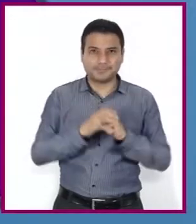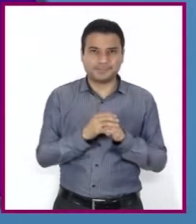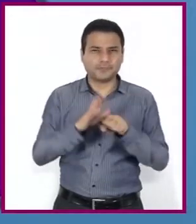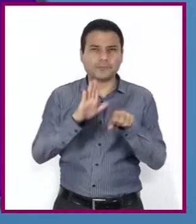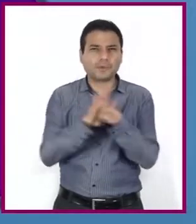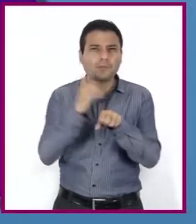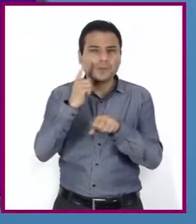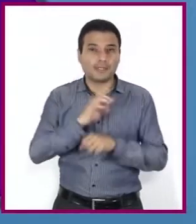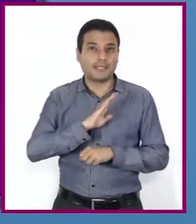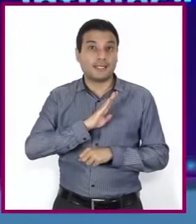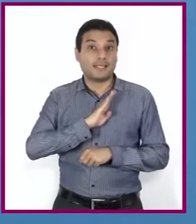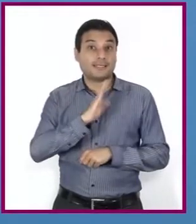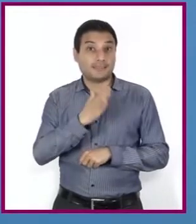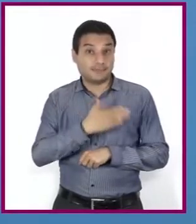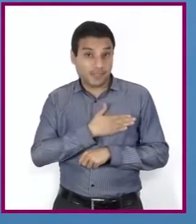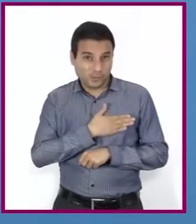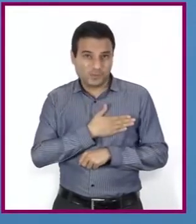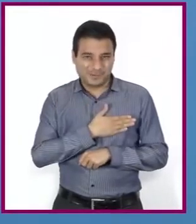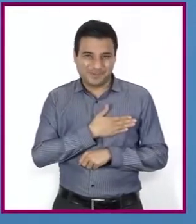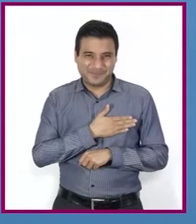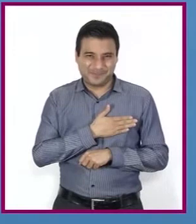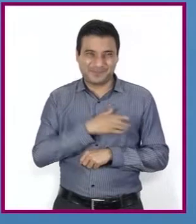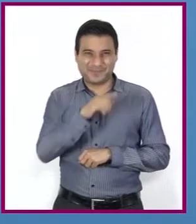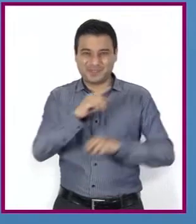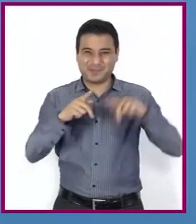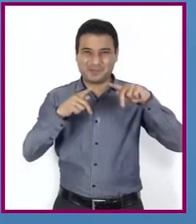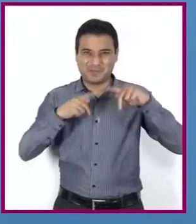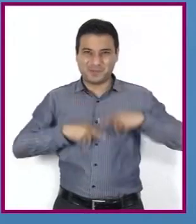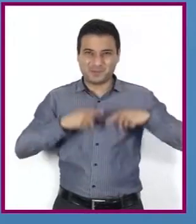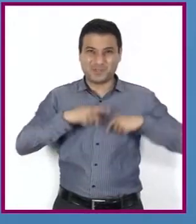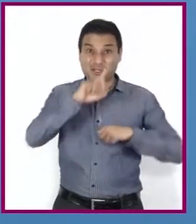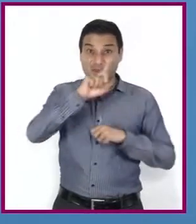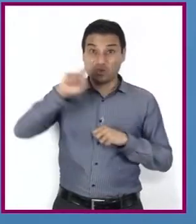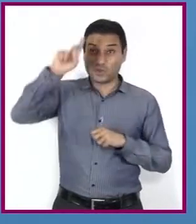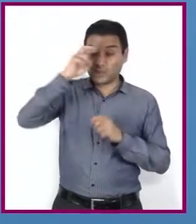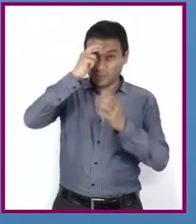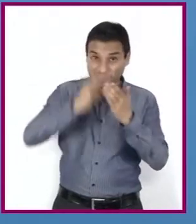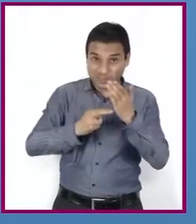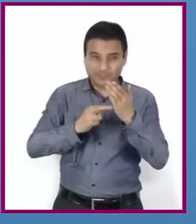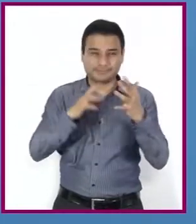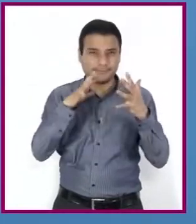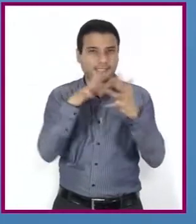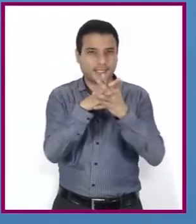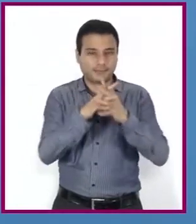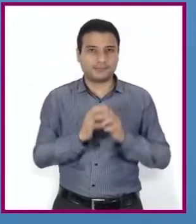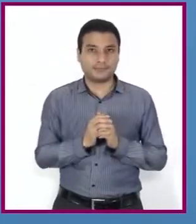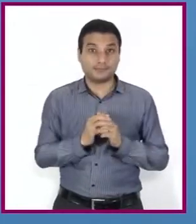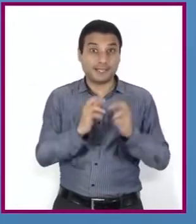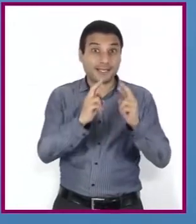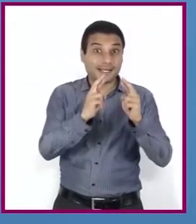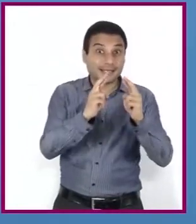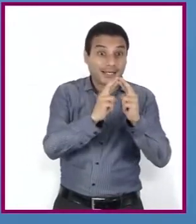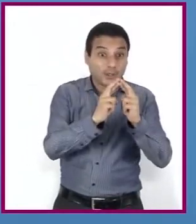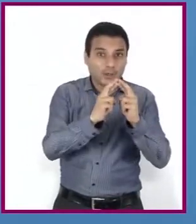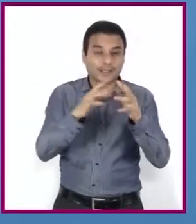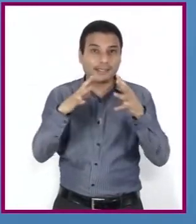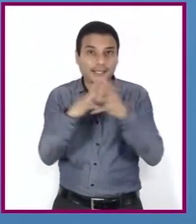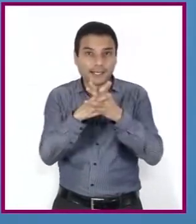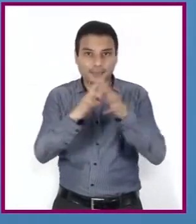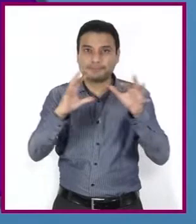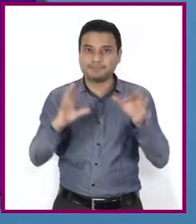españoles contra infieles. Con esta frase se hace innegable que guerra y religión están estrechamente relacionadas para el